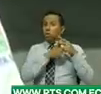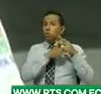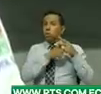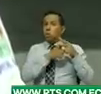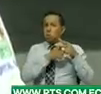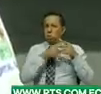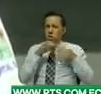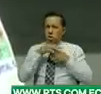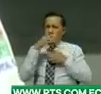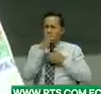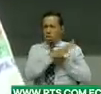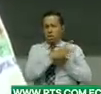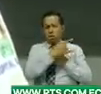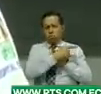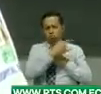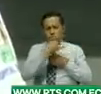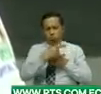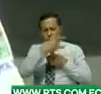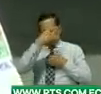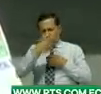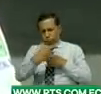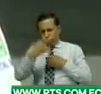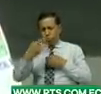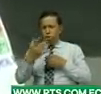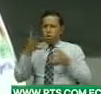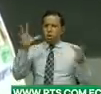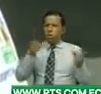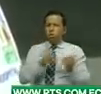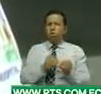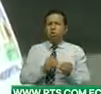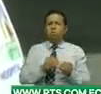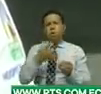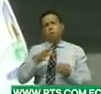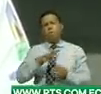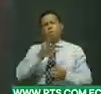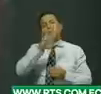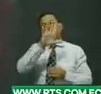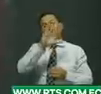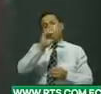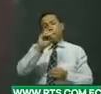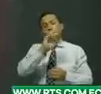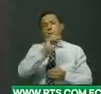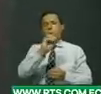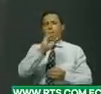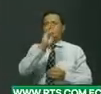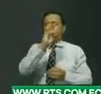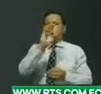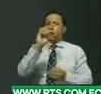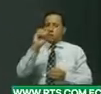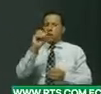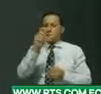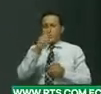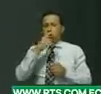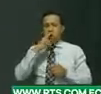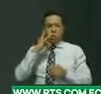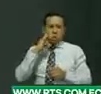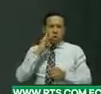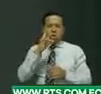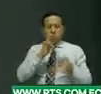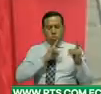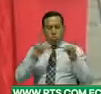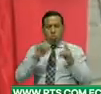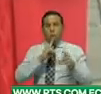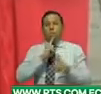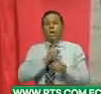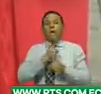tenido un registro de entre 500 y tantos 600 pacienticos. Aunque se ha escuchado frecuentemente que este grupo de la